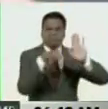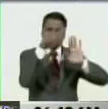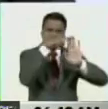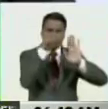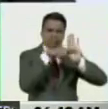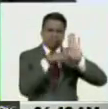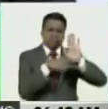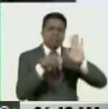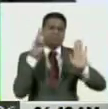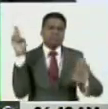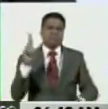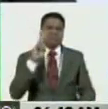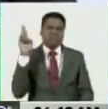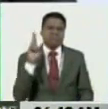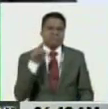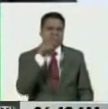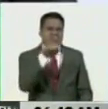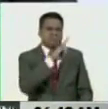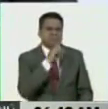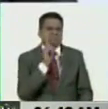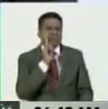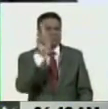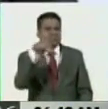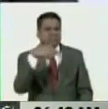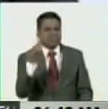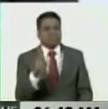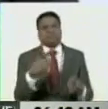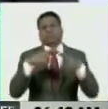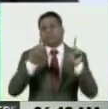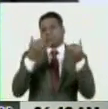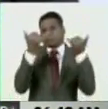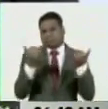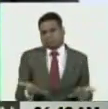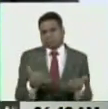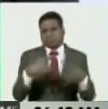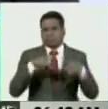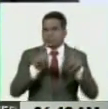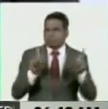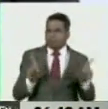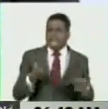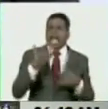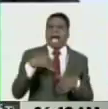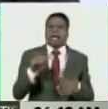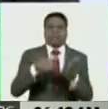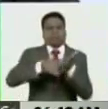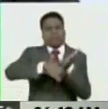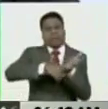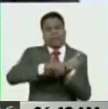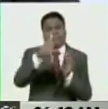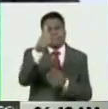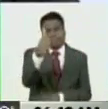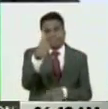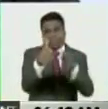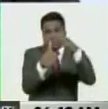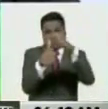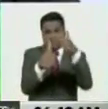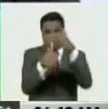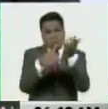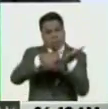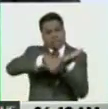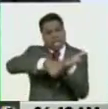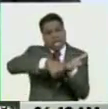habían utilizado tu nombre o no. En estos momentos la diferencia es que existe un sistema biométrico donde